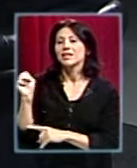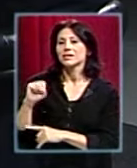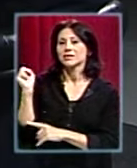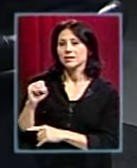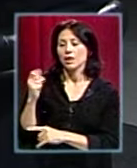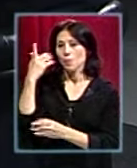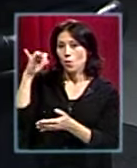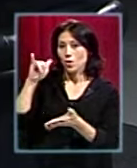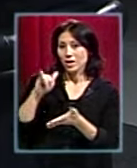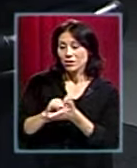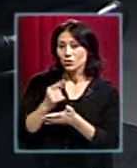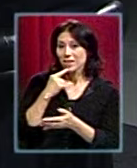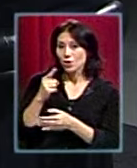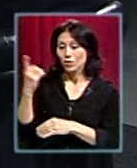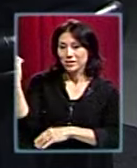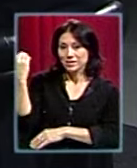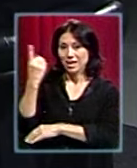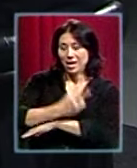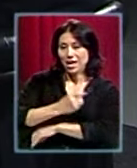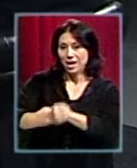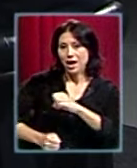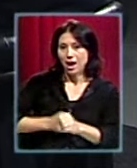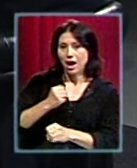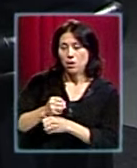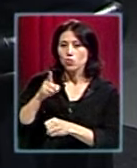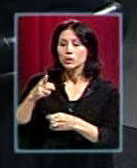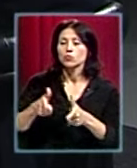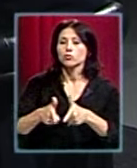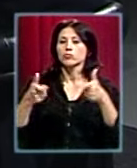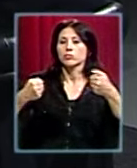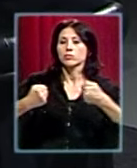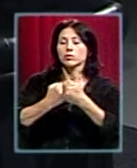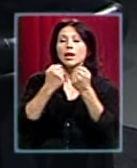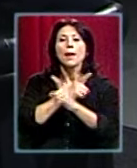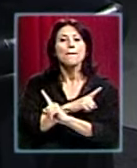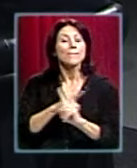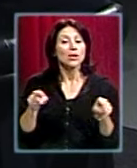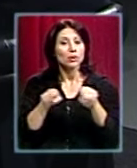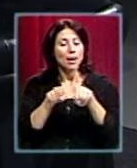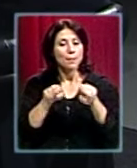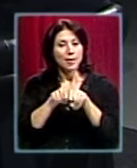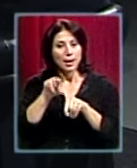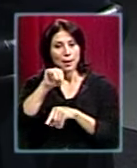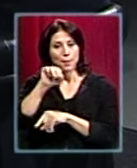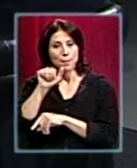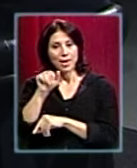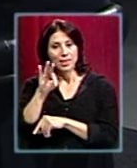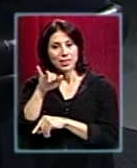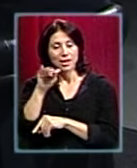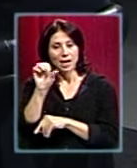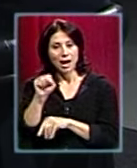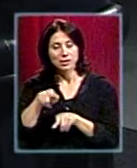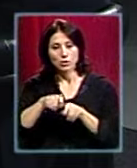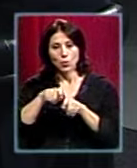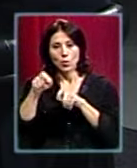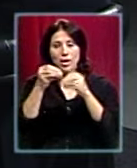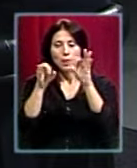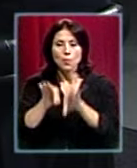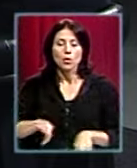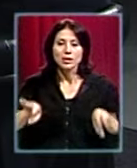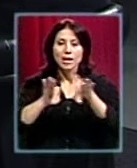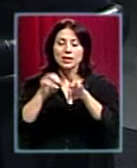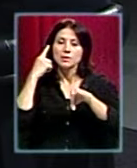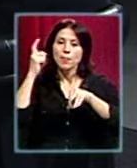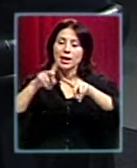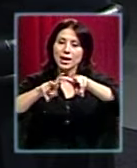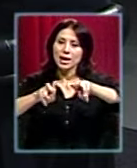que nos pone un reto enorme, ¿verdad? Pero también las métricas son importantes para el análisis de la vulnerabilidad, ver,